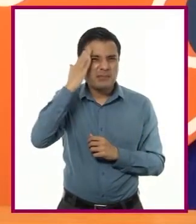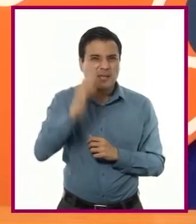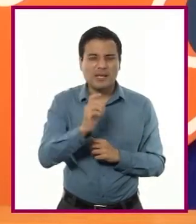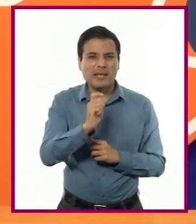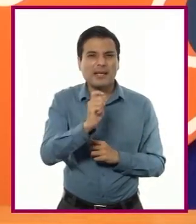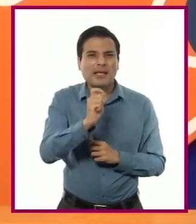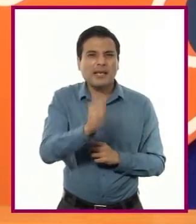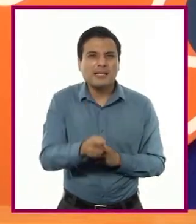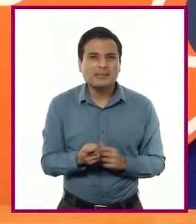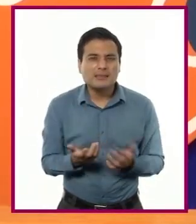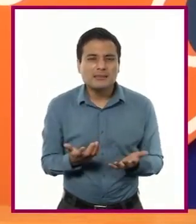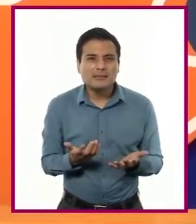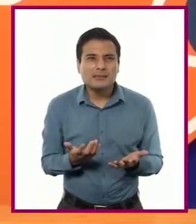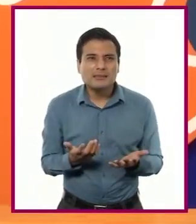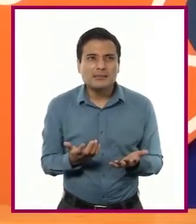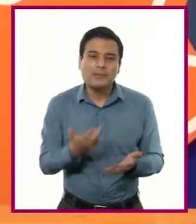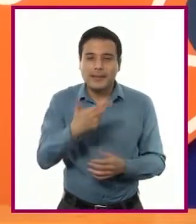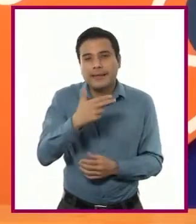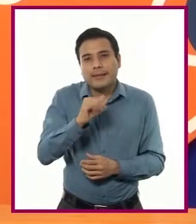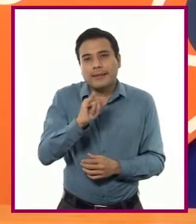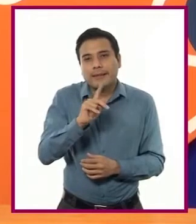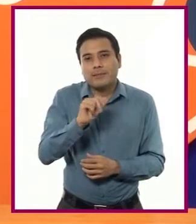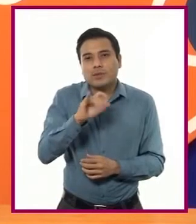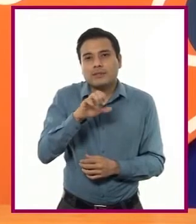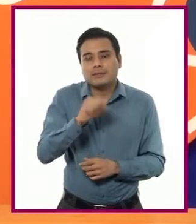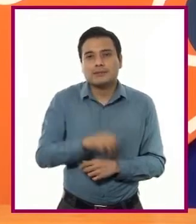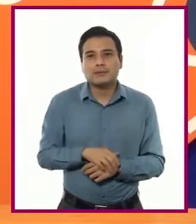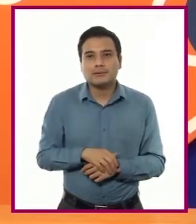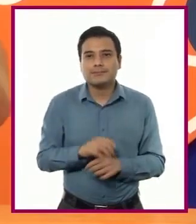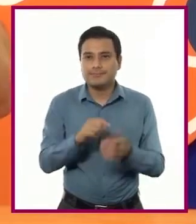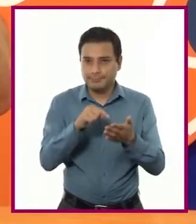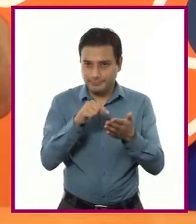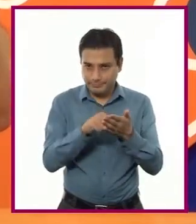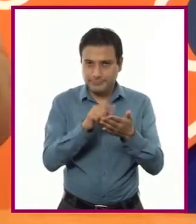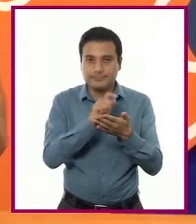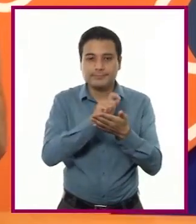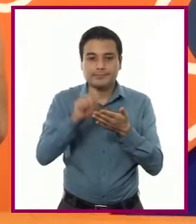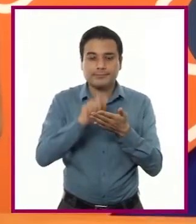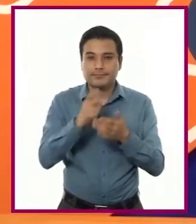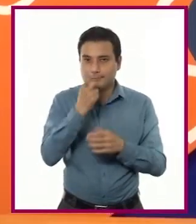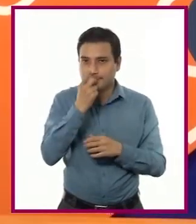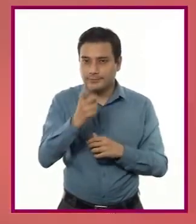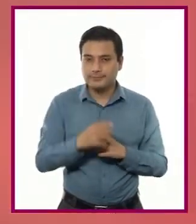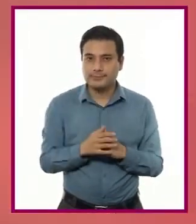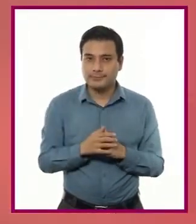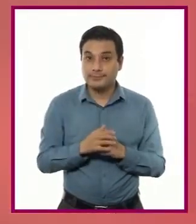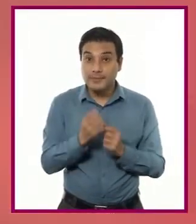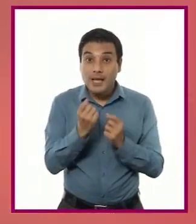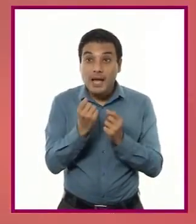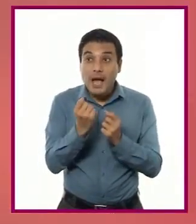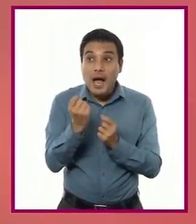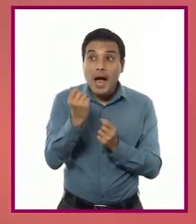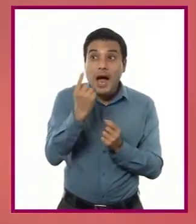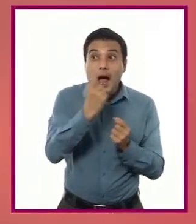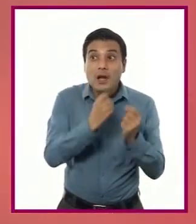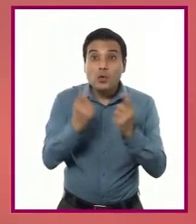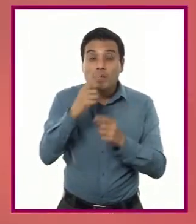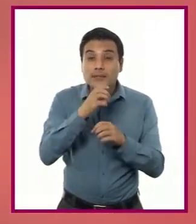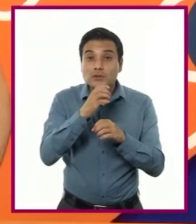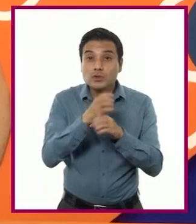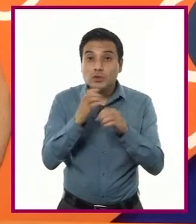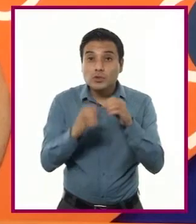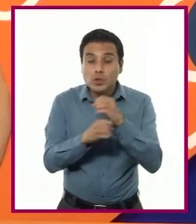sería la hipótesis por demostrar, está escrita textualmente. Algunas sustancias pueden